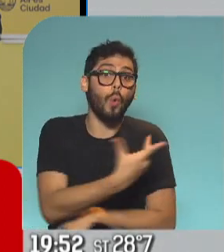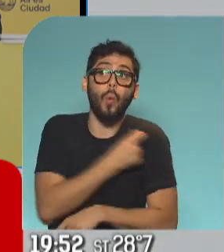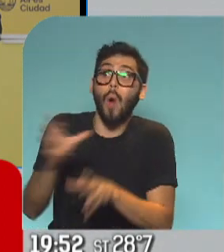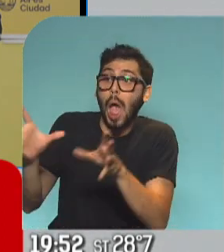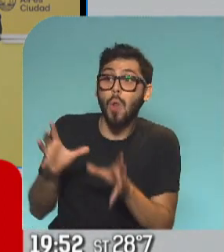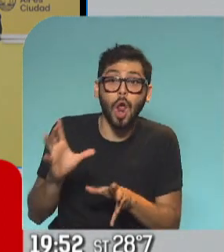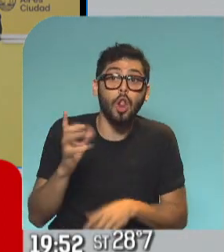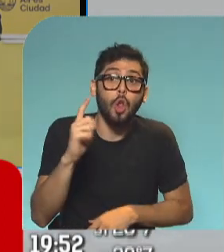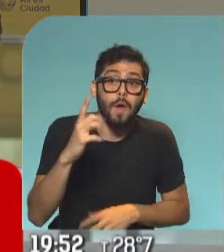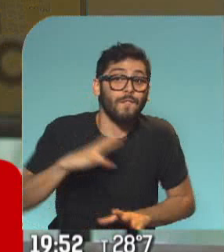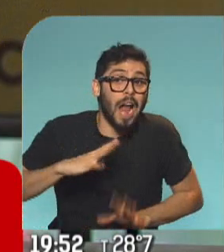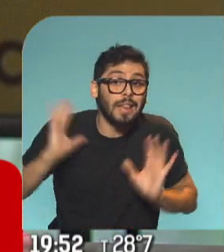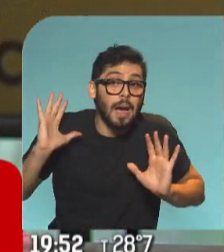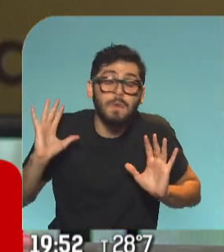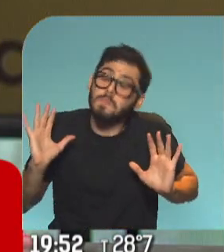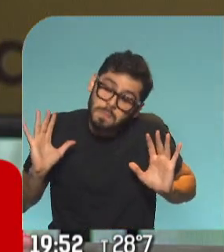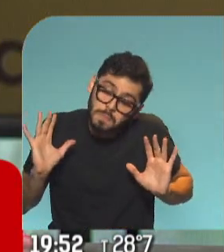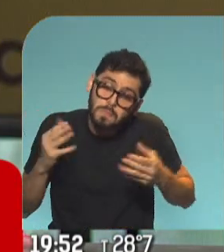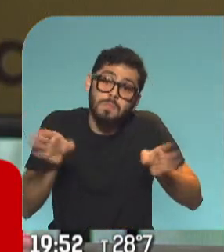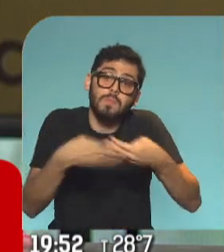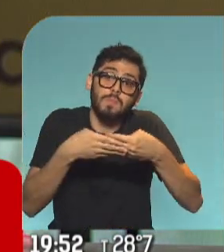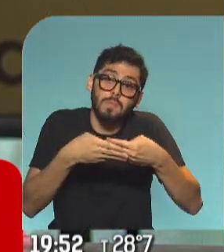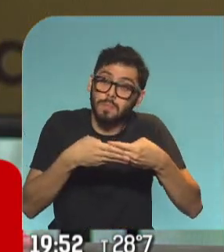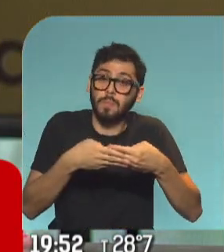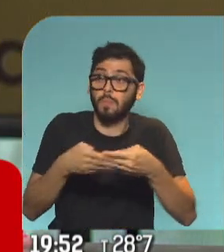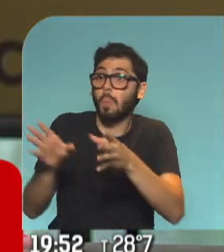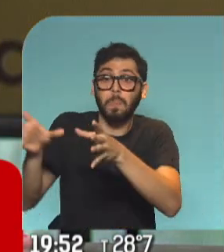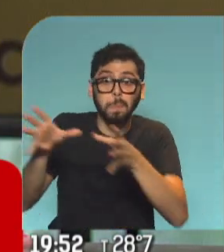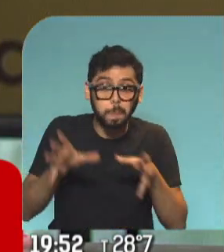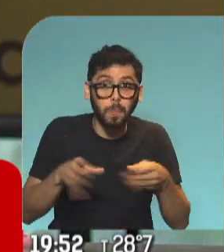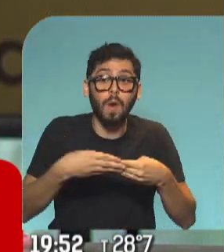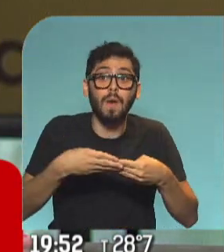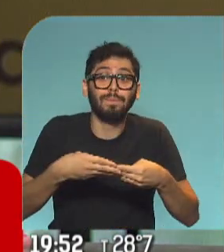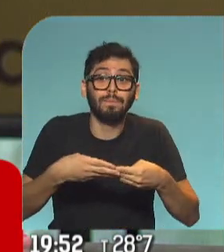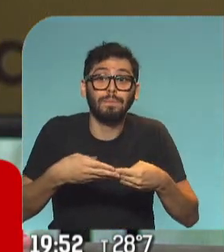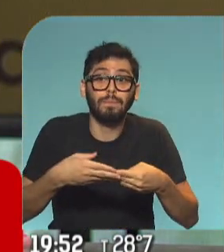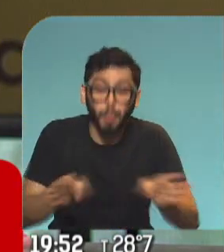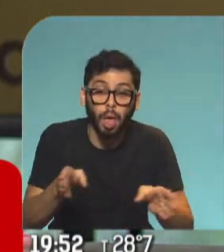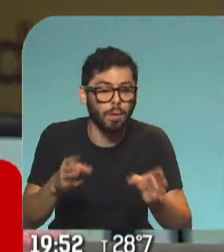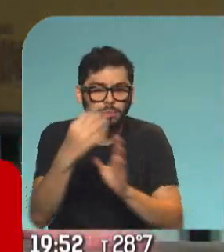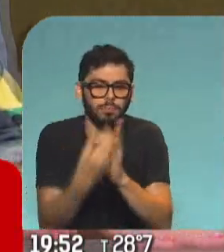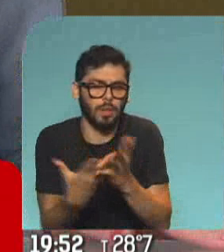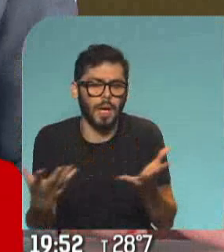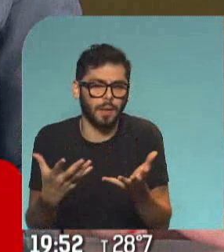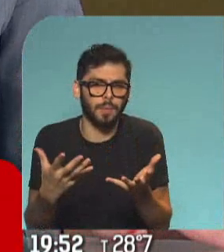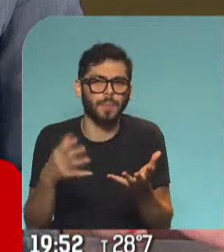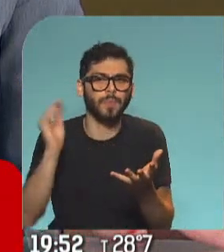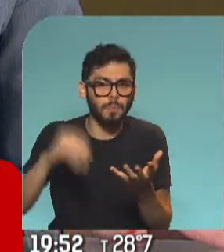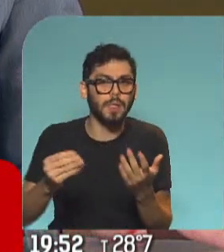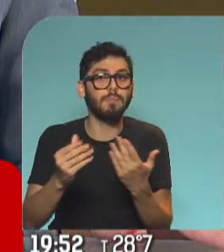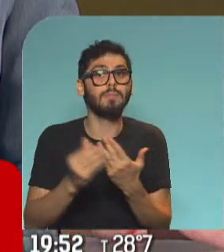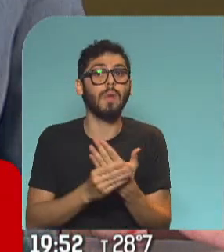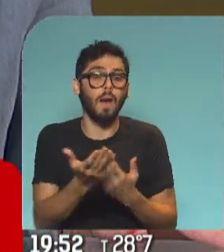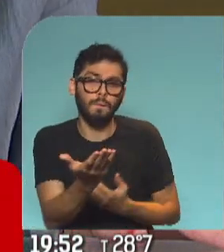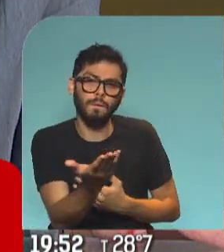Bueno, justamente, las vacunas estaban. También el fiscal de la causa lo que solicita es que el Ministerio de Salud informe cuándo otorgó esta partida